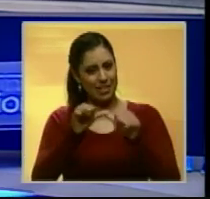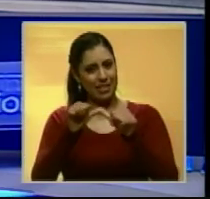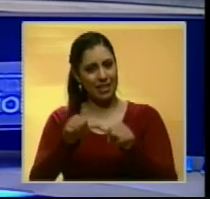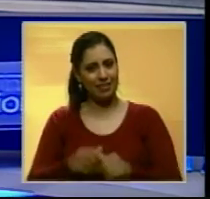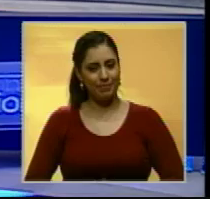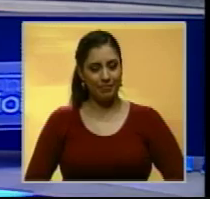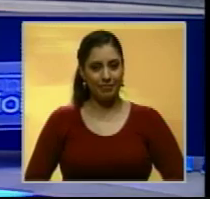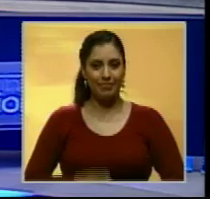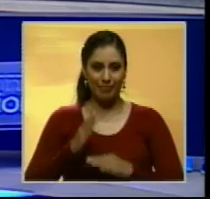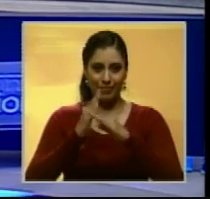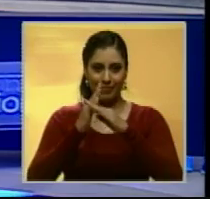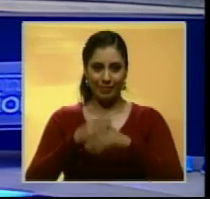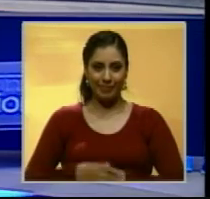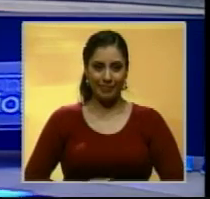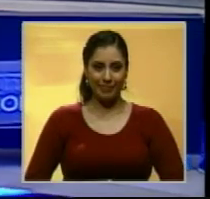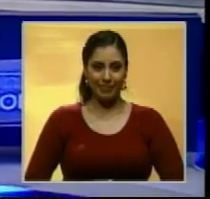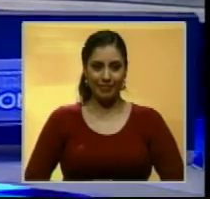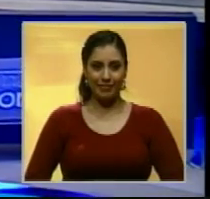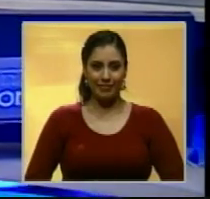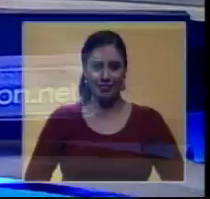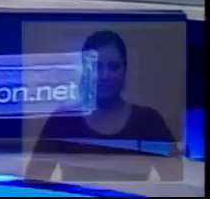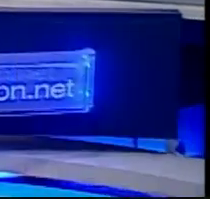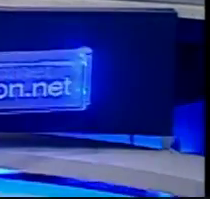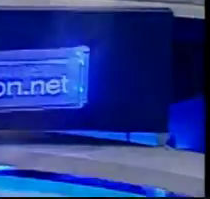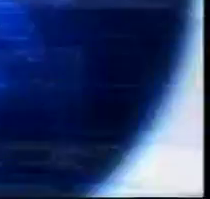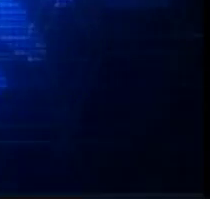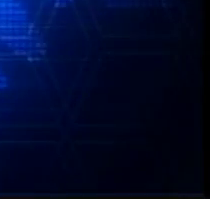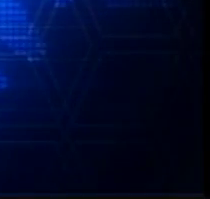con nosotros. Ya venimos.